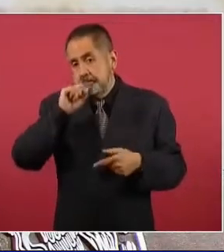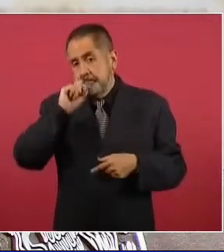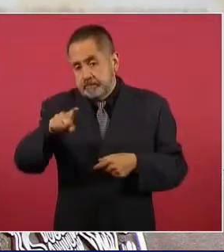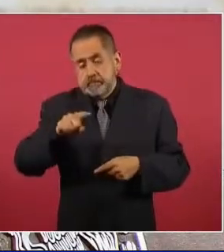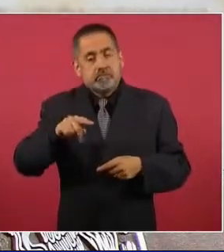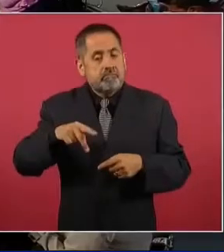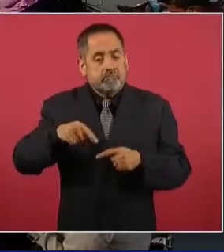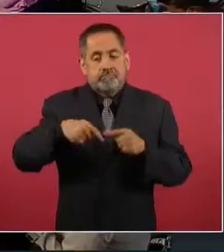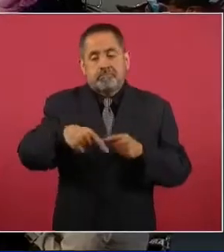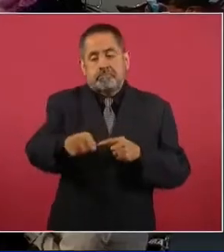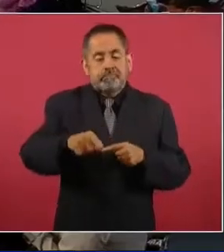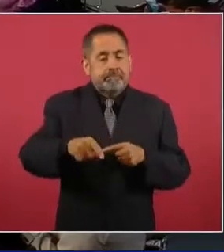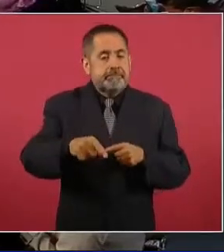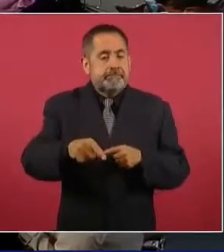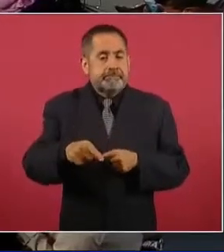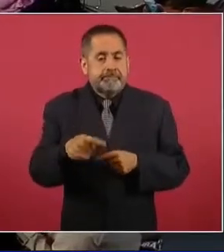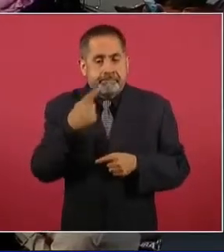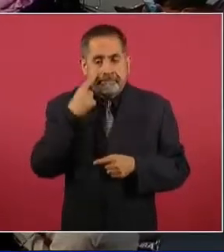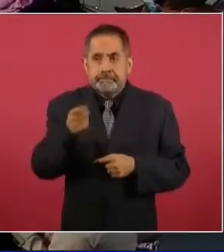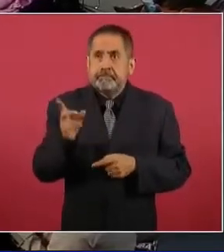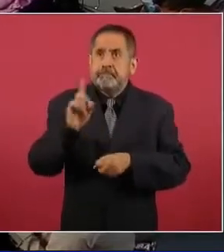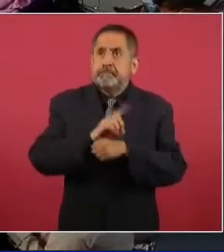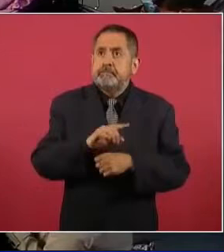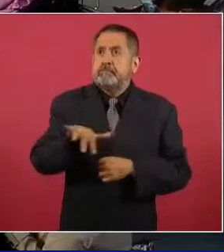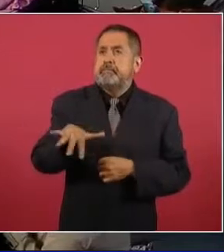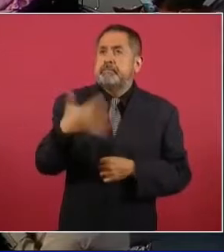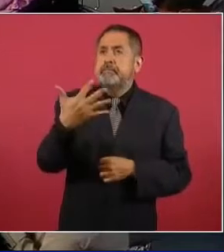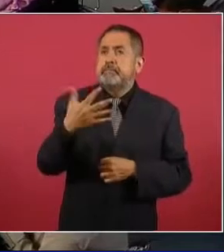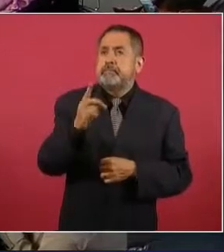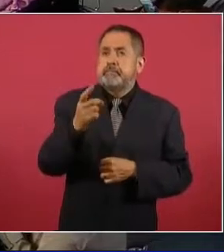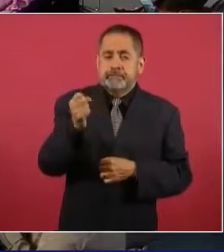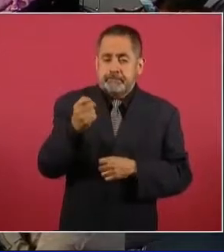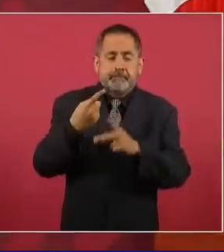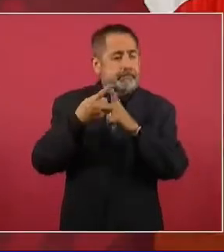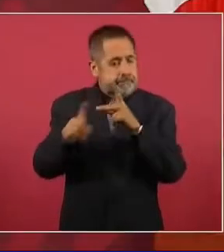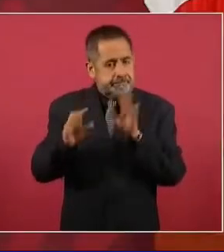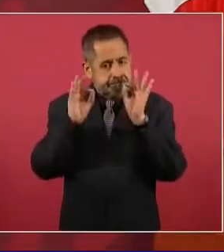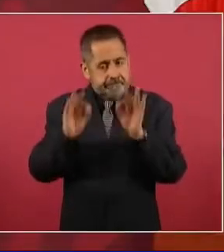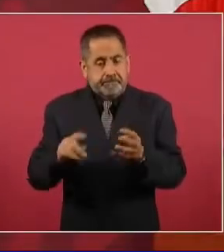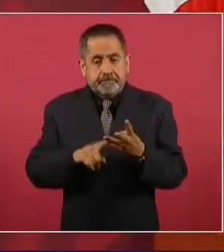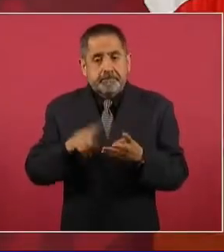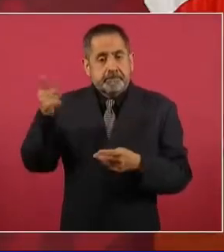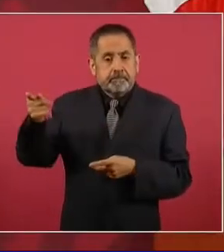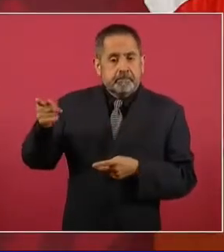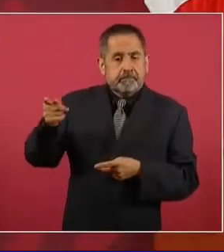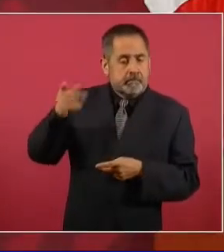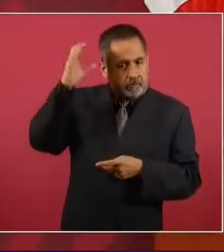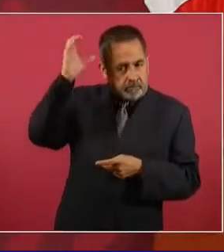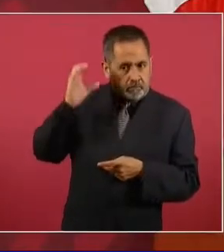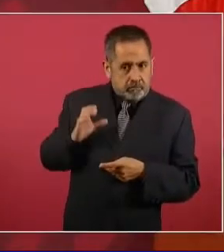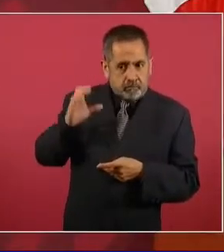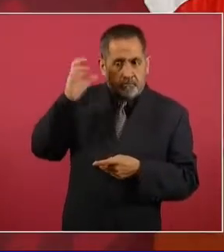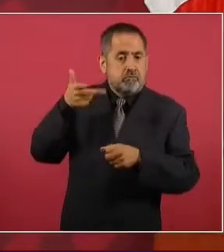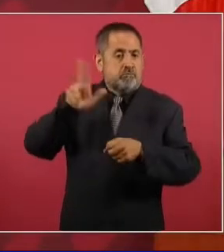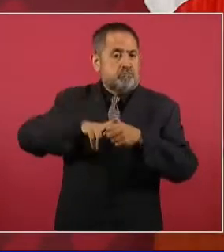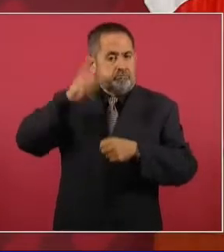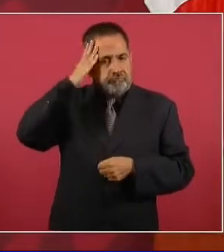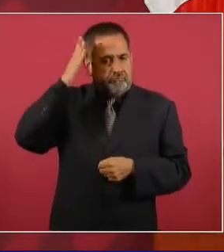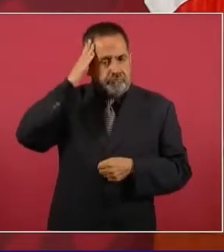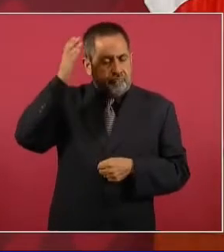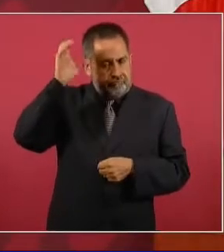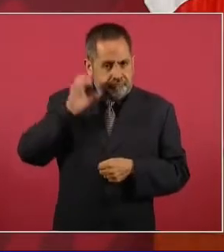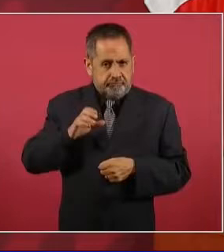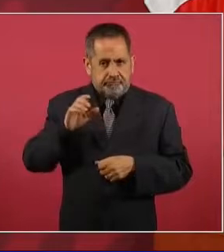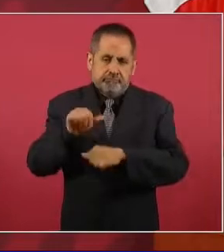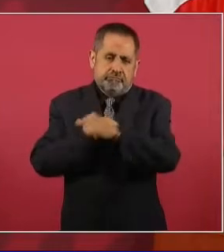en operaciones ya ahora el 15 de septiembre, el de Culiacán, el Hospital General de Culiacán, que es la